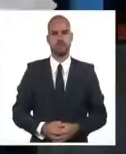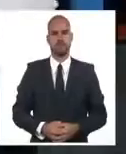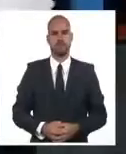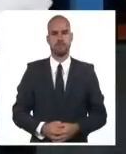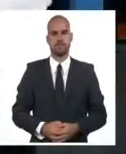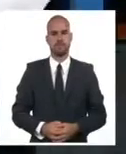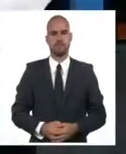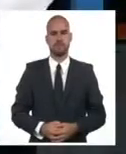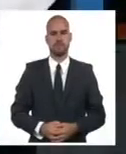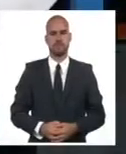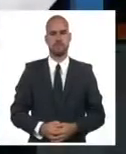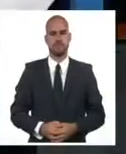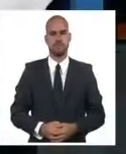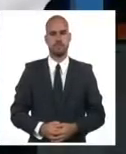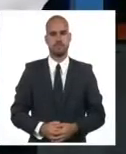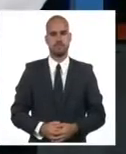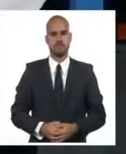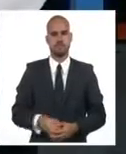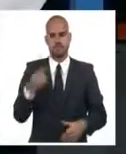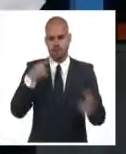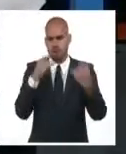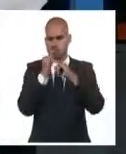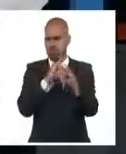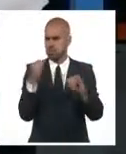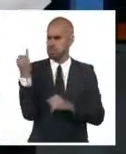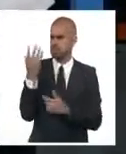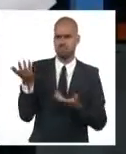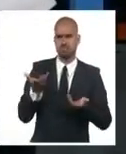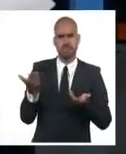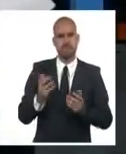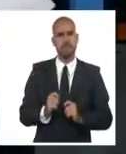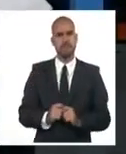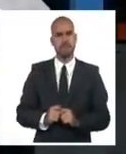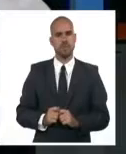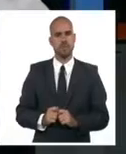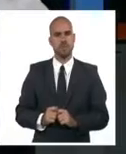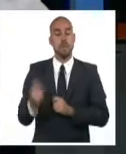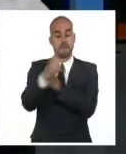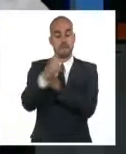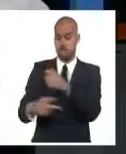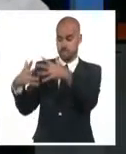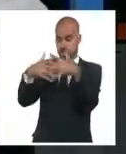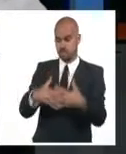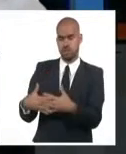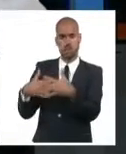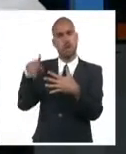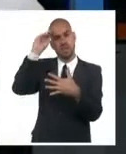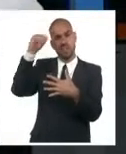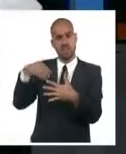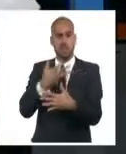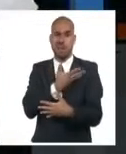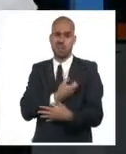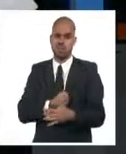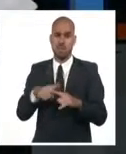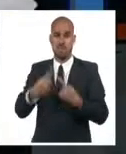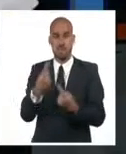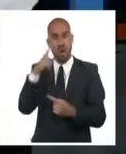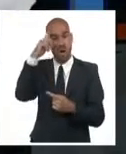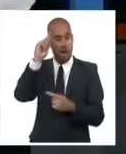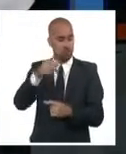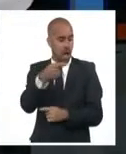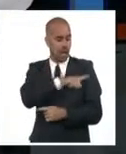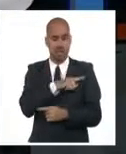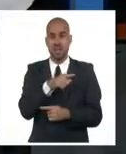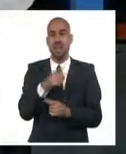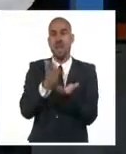Veamos qué sucede más allá de la frontera cubana. Estados Unidos vive el impacto del tiroteo ocurrido la víspera en una escuela primaria de Texas.